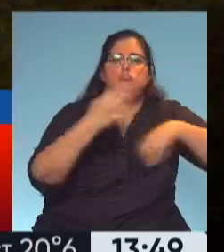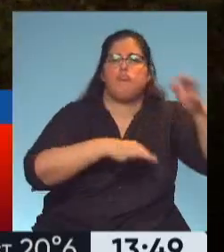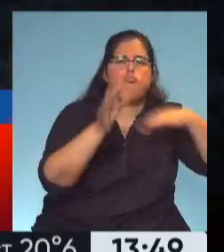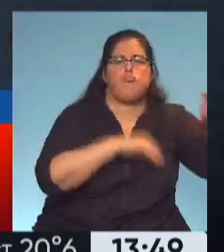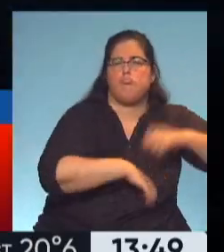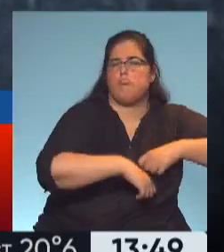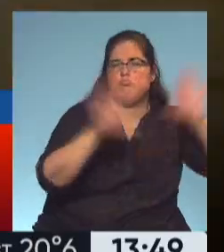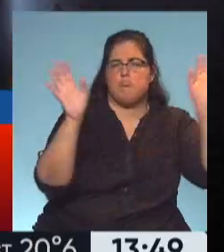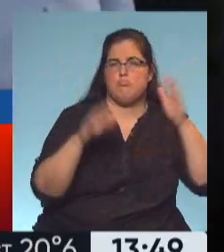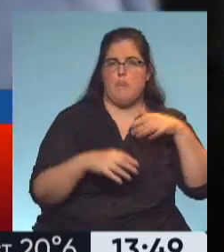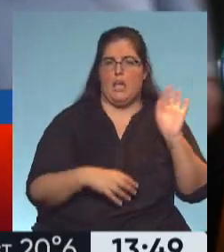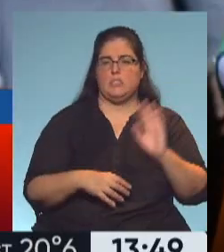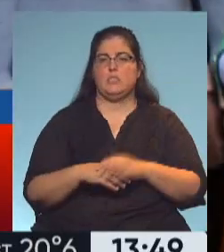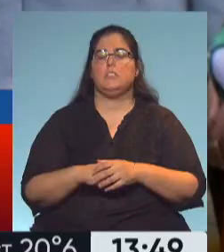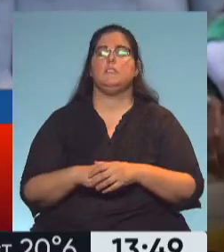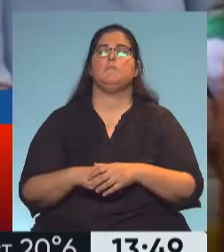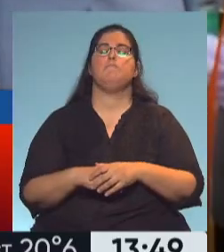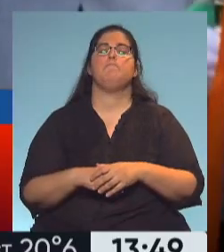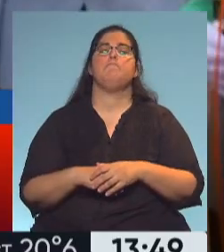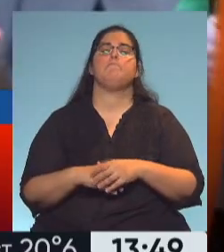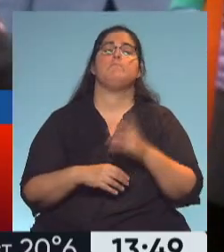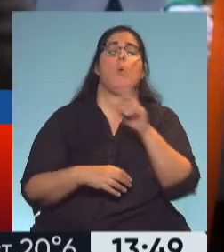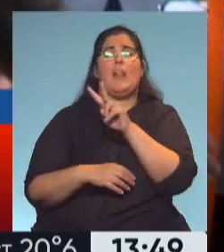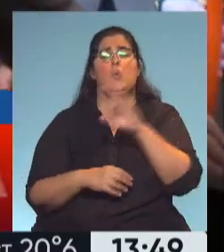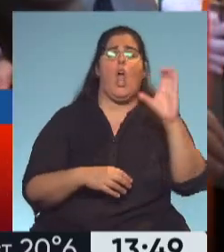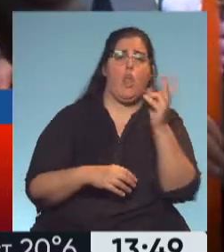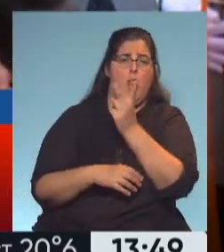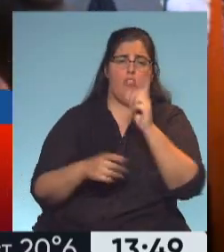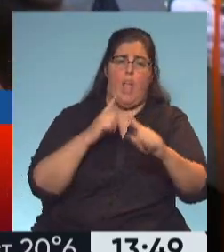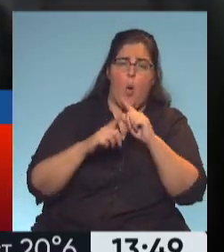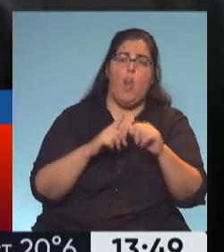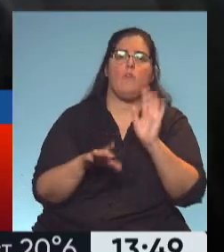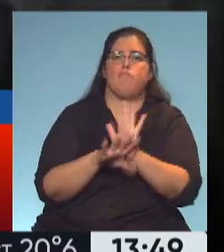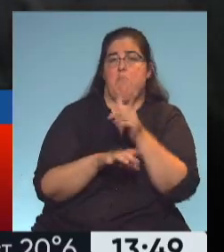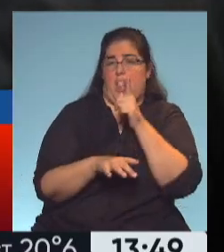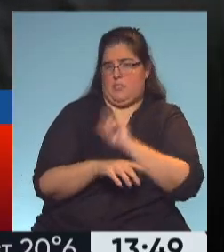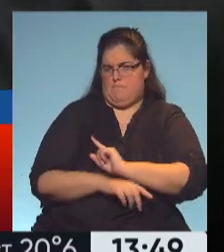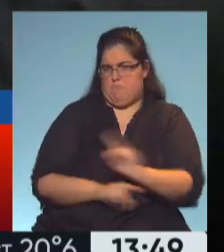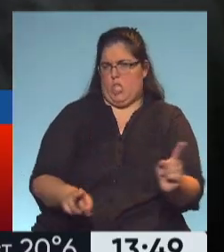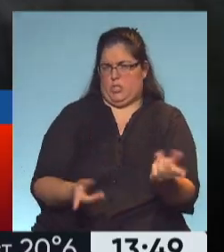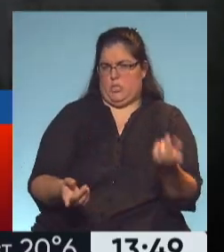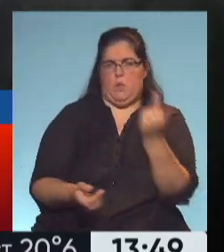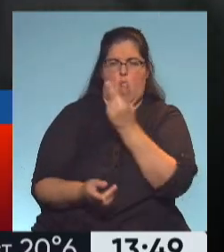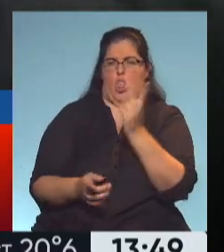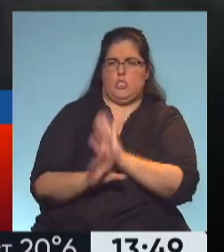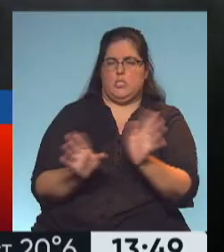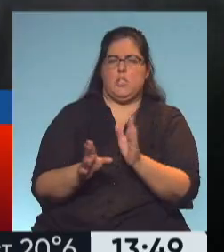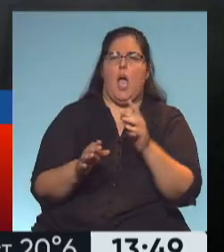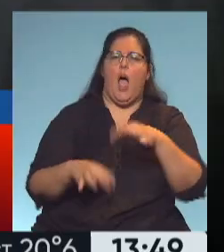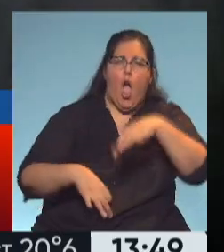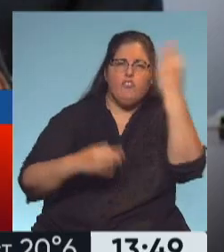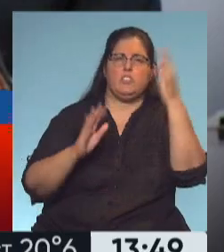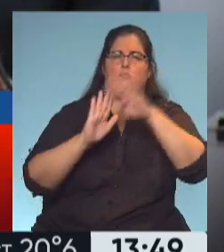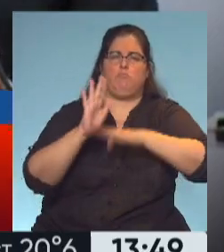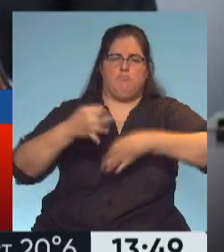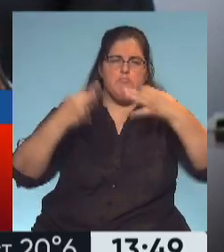Un acuerdo entre Caracas y Bogotá parece casi imposible. Ambos países rompieron las relaciones diplomáticas desde